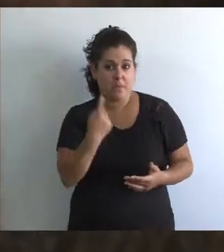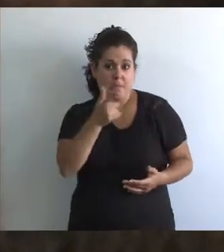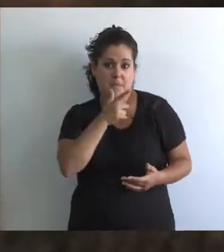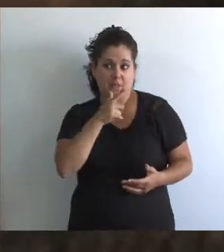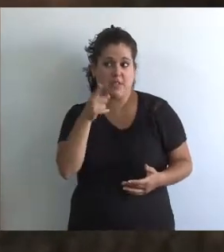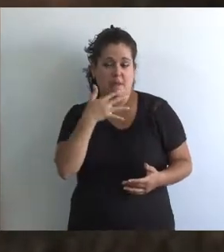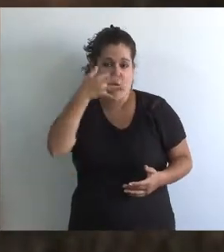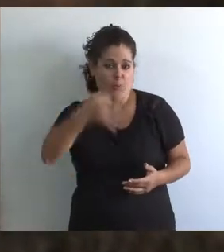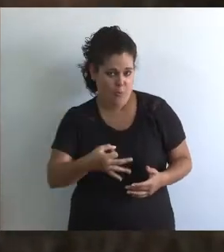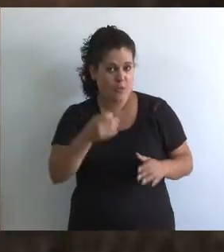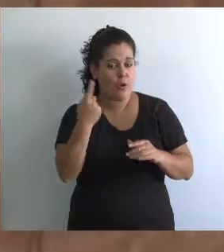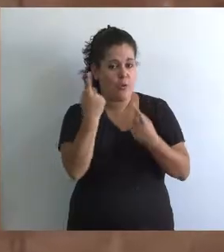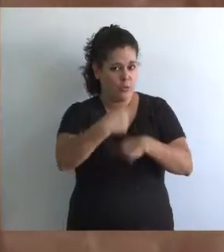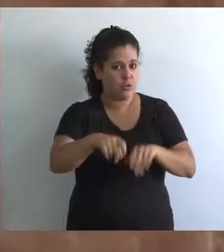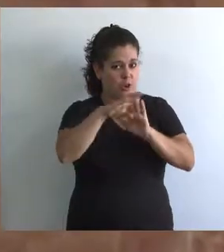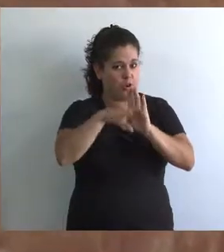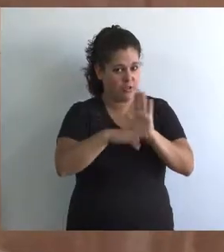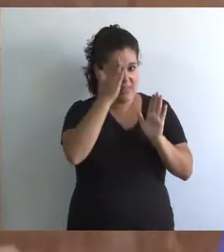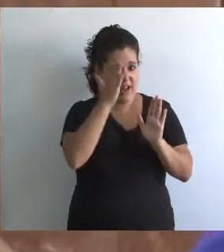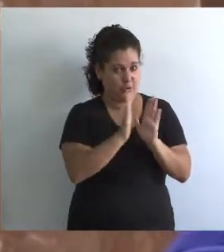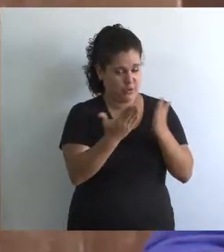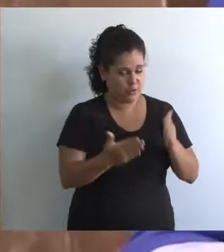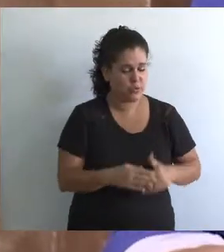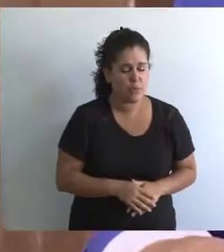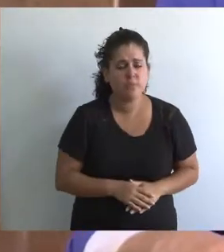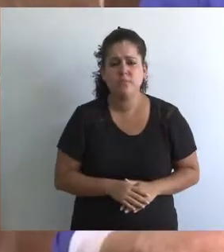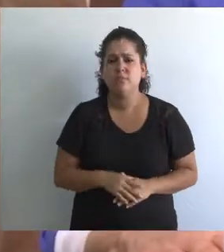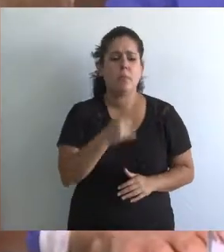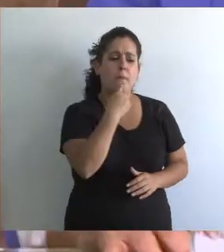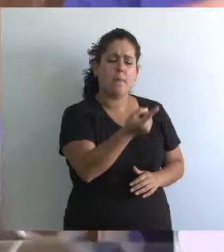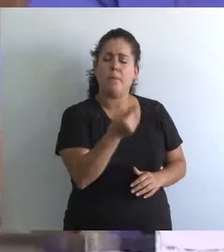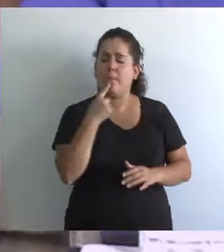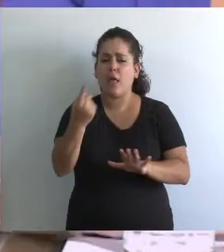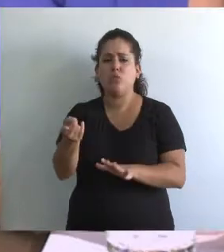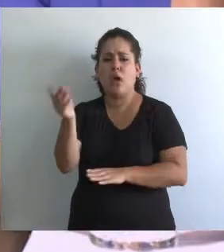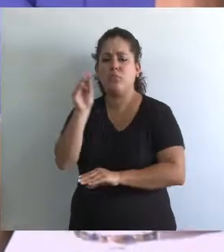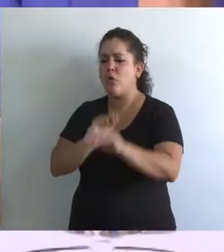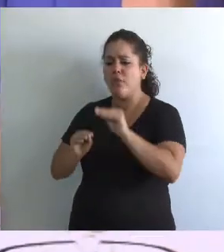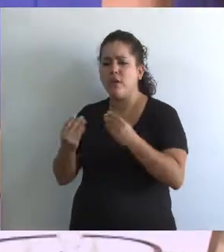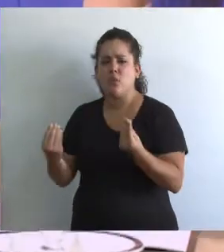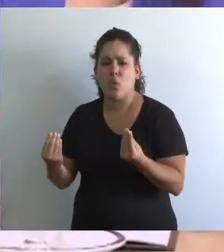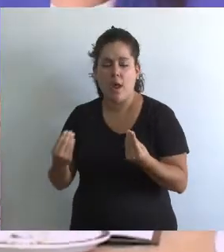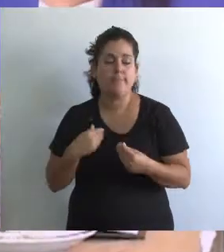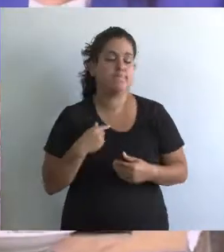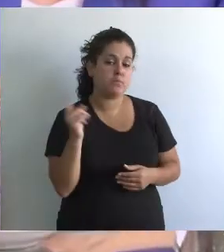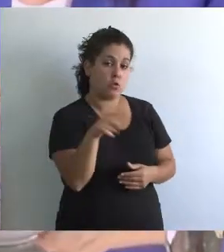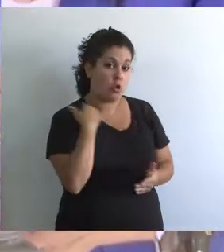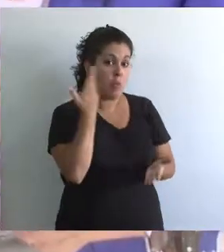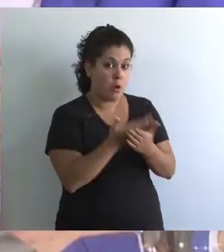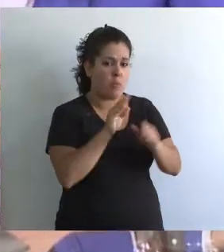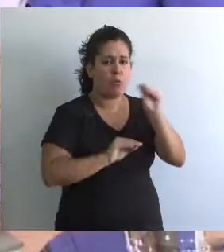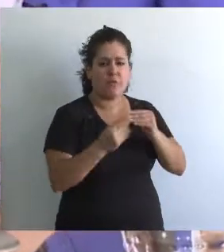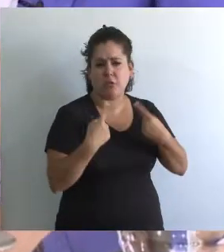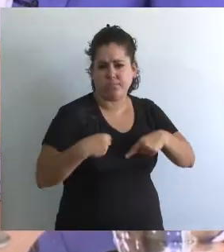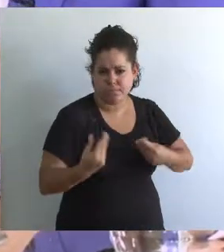que estaríamos cumpliendo con varias consignas en este aspecto. ¿Y cuál sería esa modificación? Bueno, una de las modificaciones